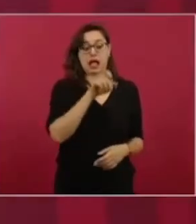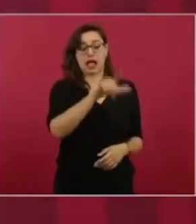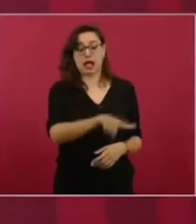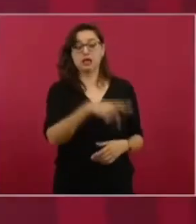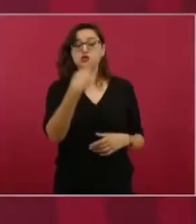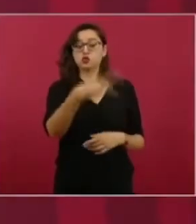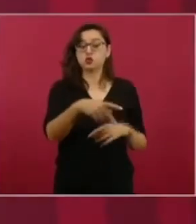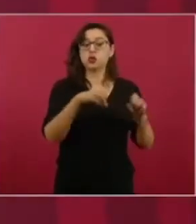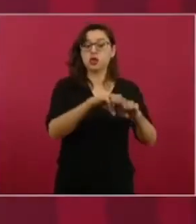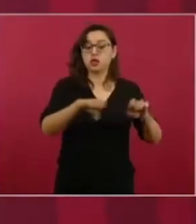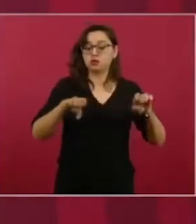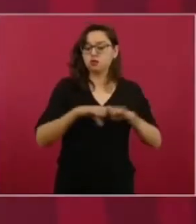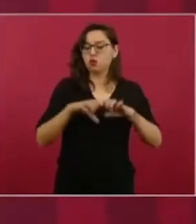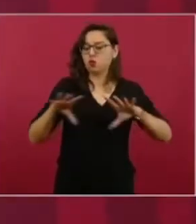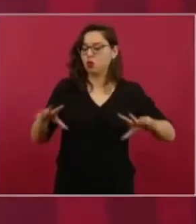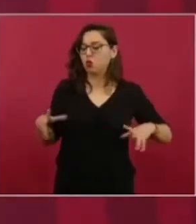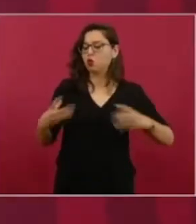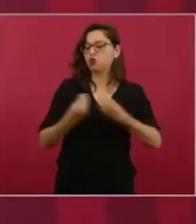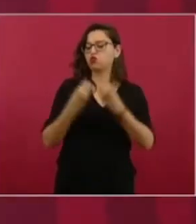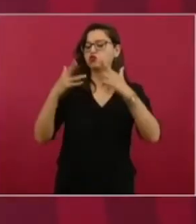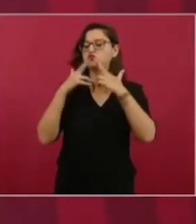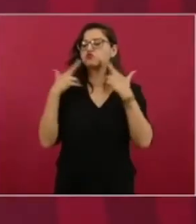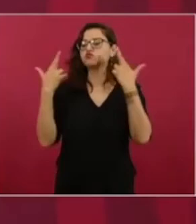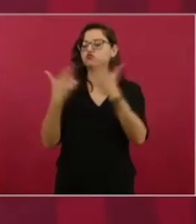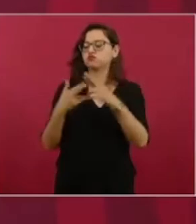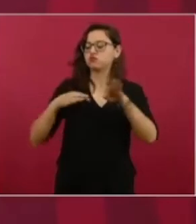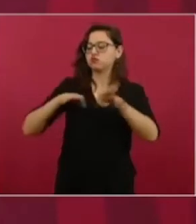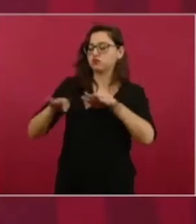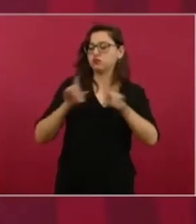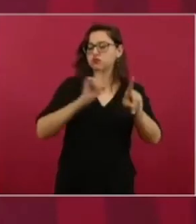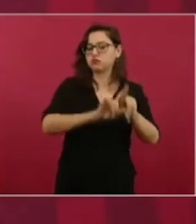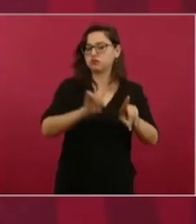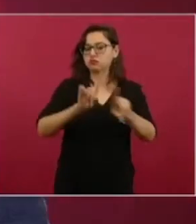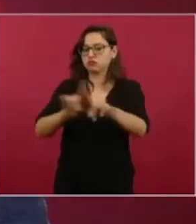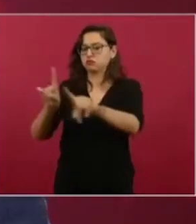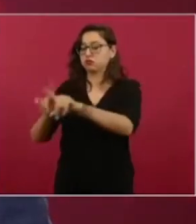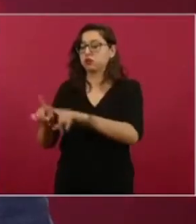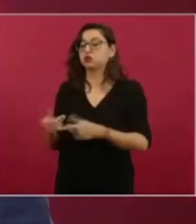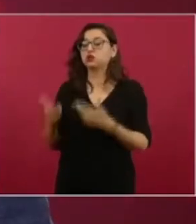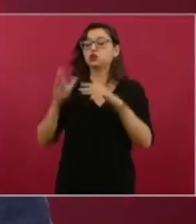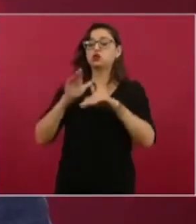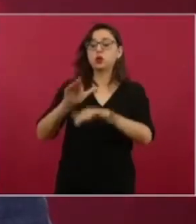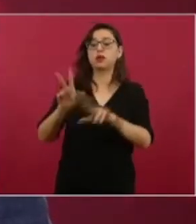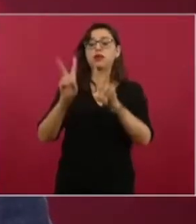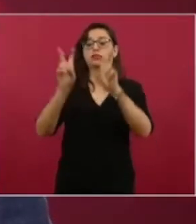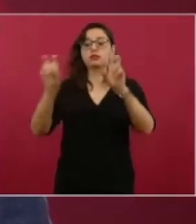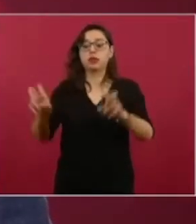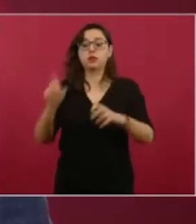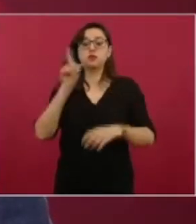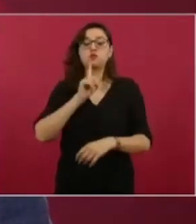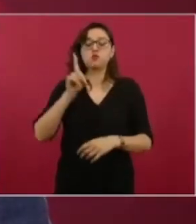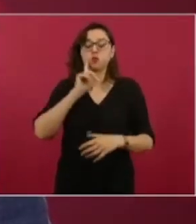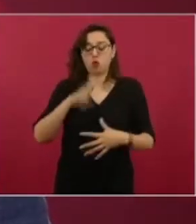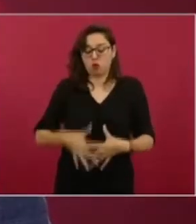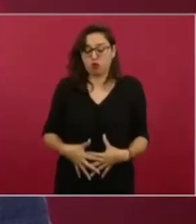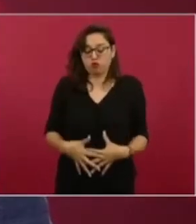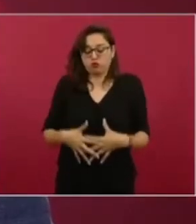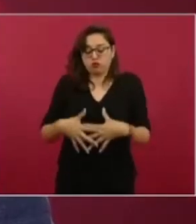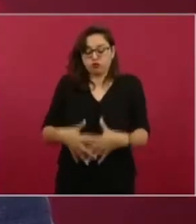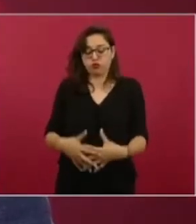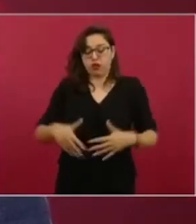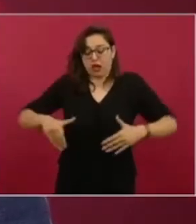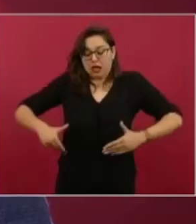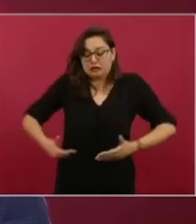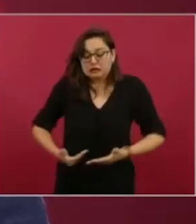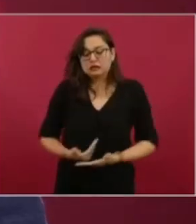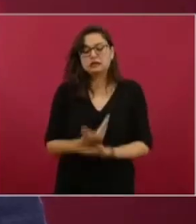activa y correcta en diversas reuniones de trabajo sobre partería tradicional, el Plan de Justicia del Pueblo Yaqui y